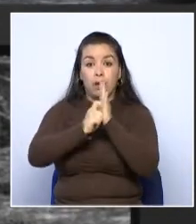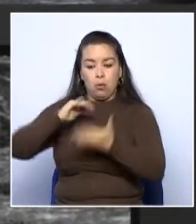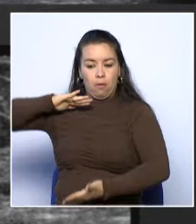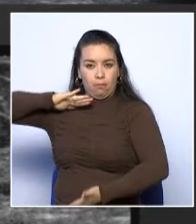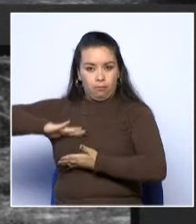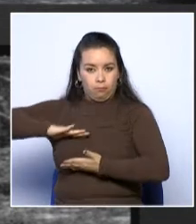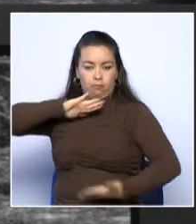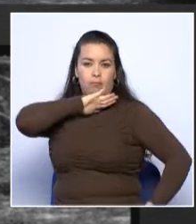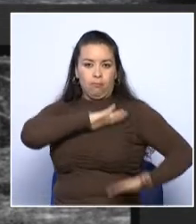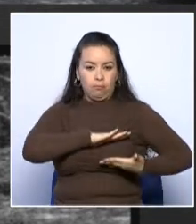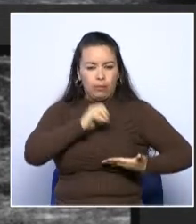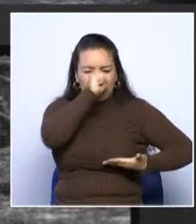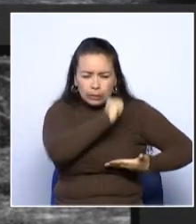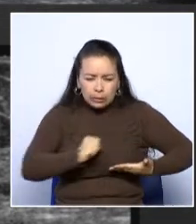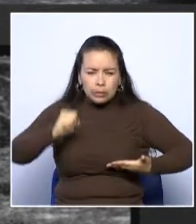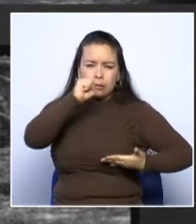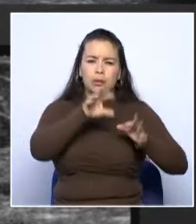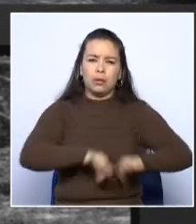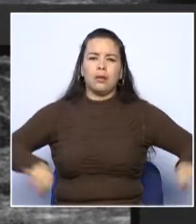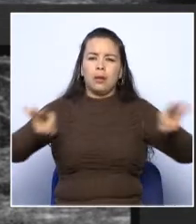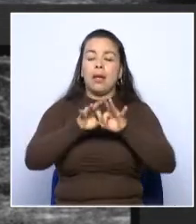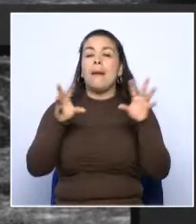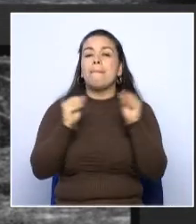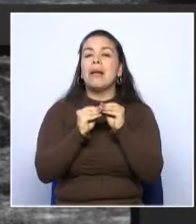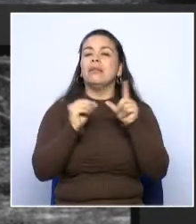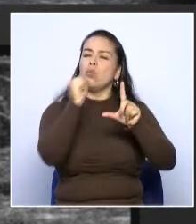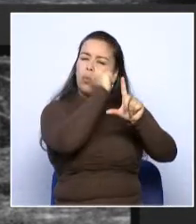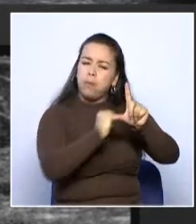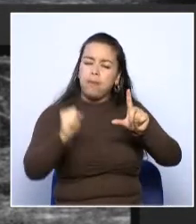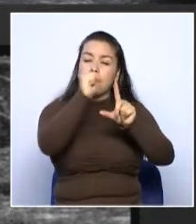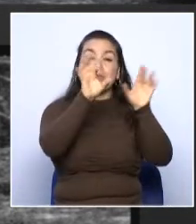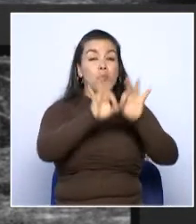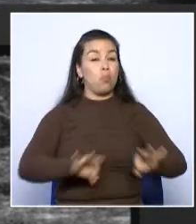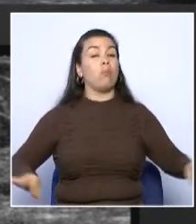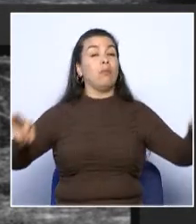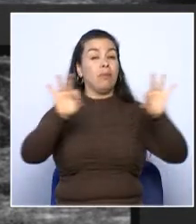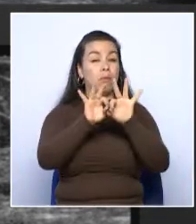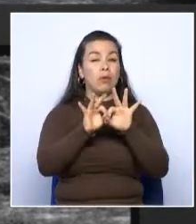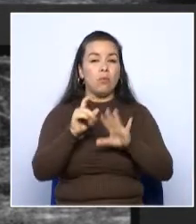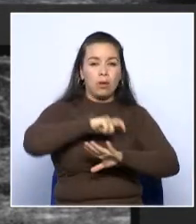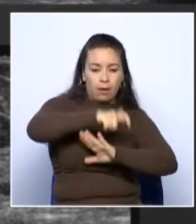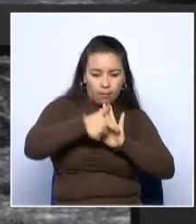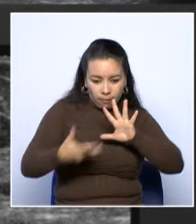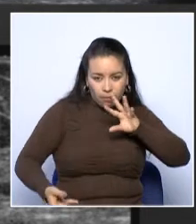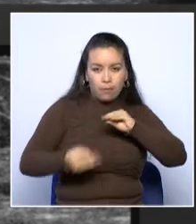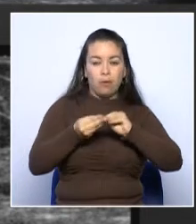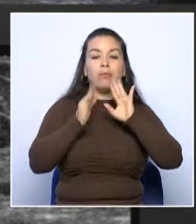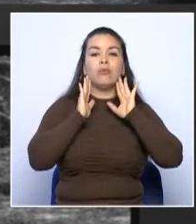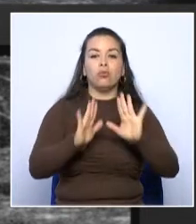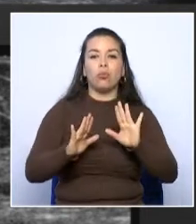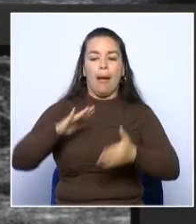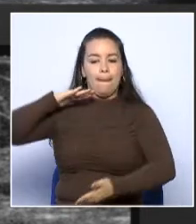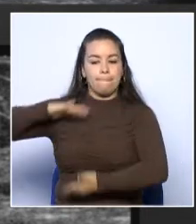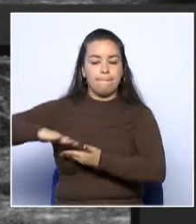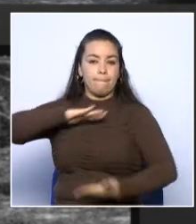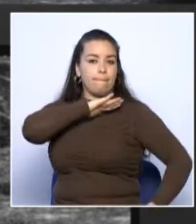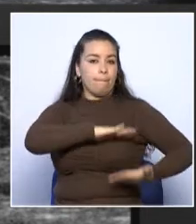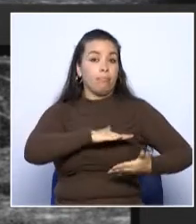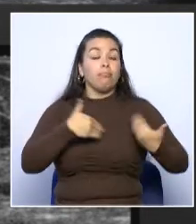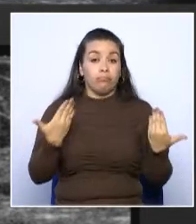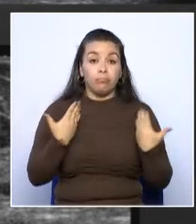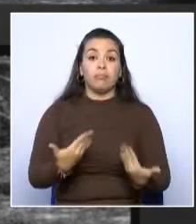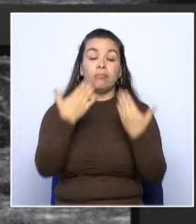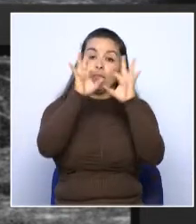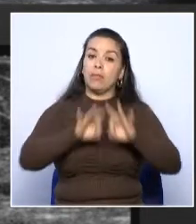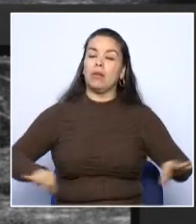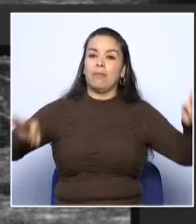pero también es muy importante la ecografía porque la ecografía complementa a esa mamografía, ¿sí?